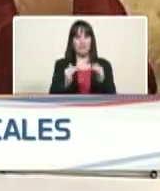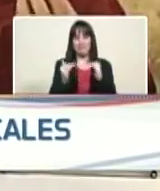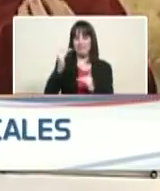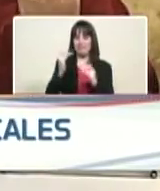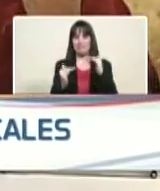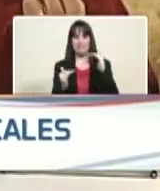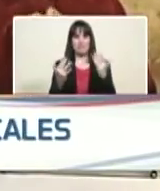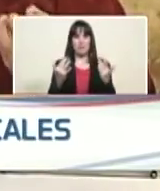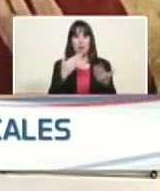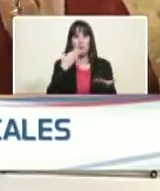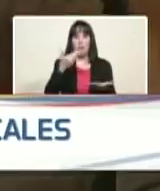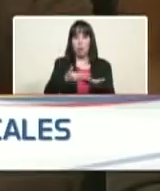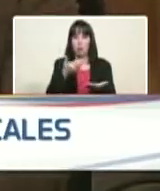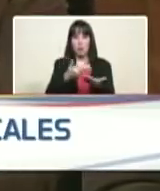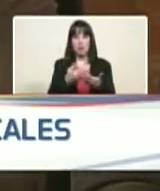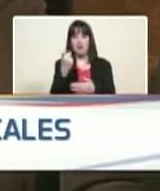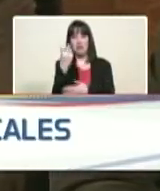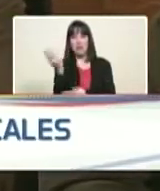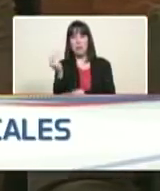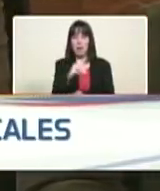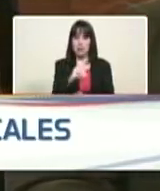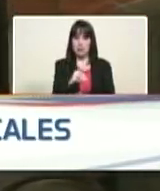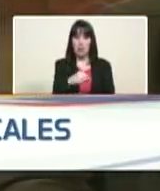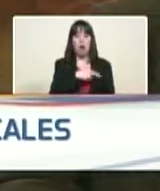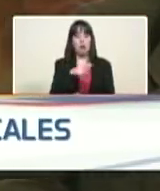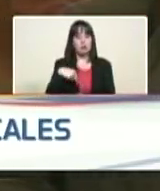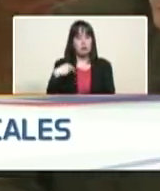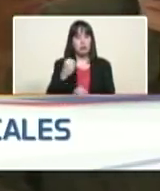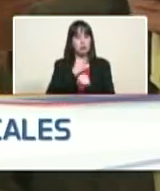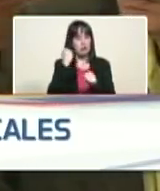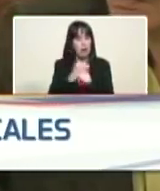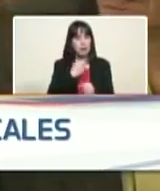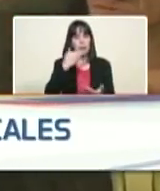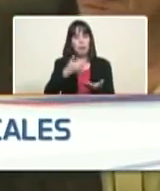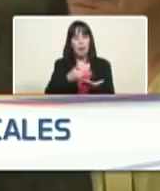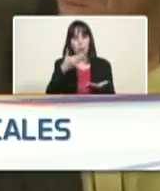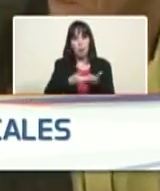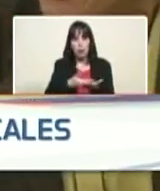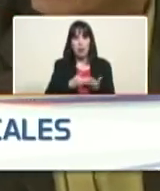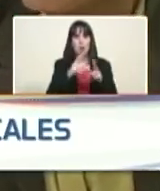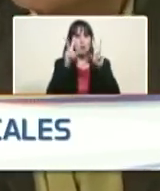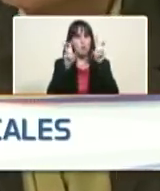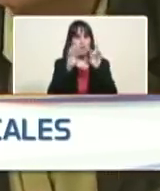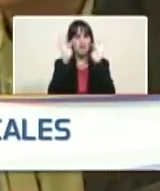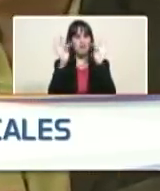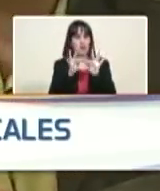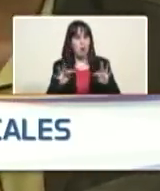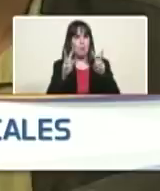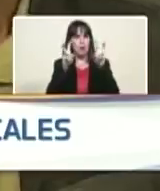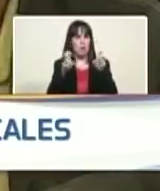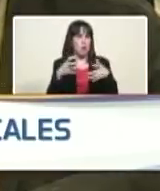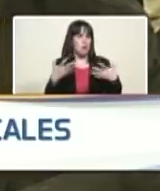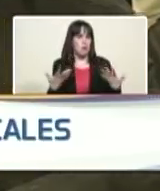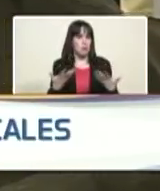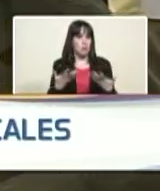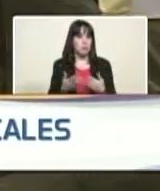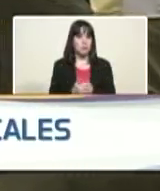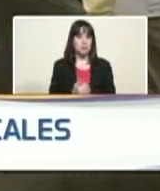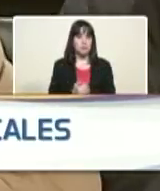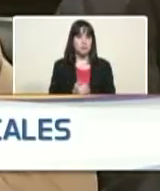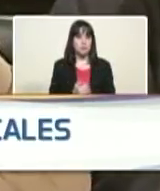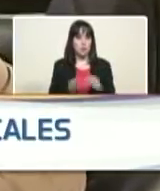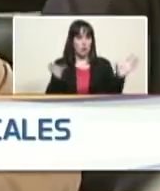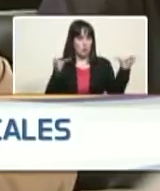Aquella propuesta que ustedes saben que yo vengo haciendo y que venimos haciendo durante muchos años, de un nuevo formato, un nuevo modelo, con